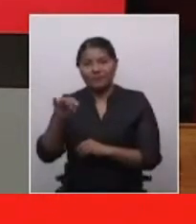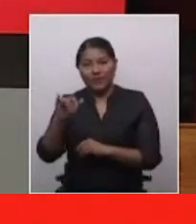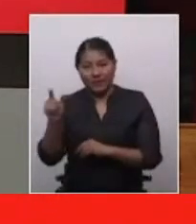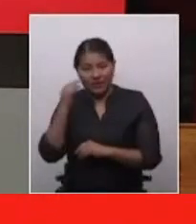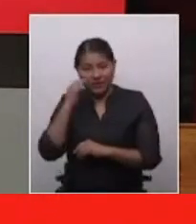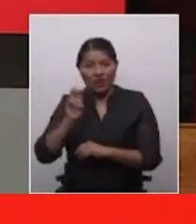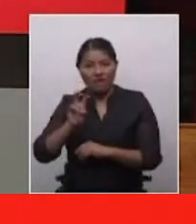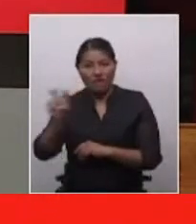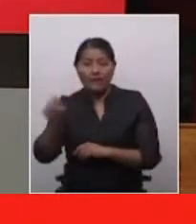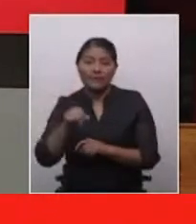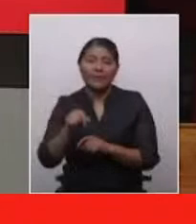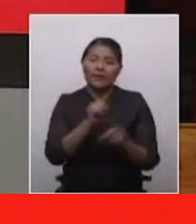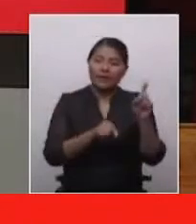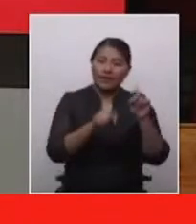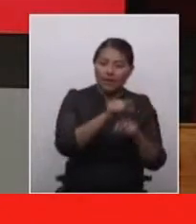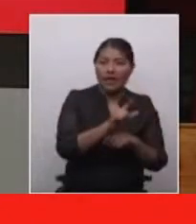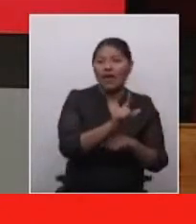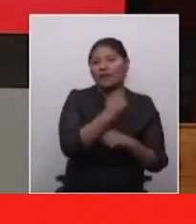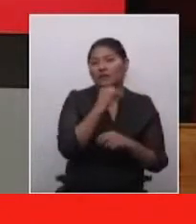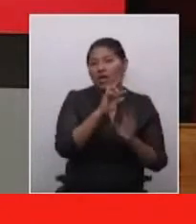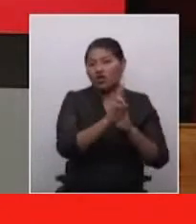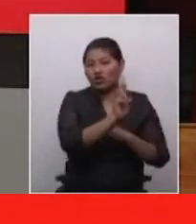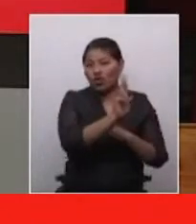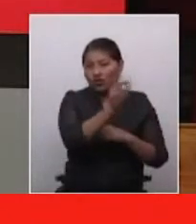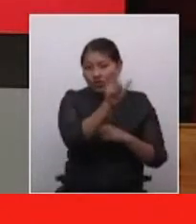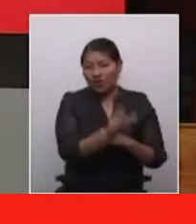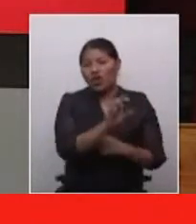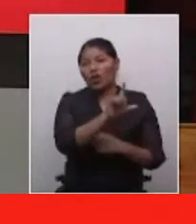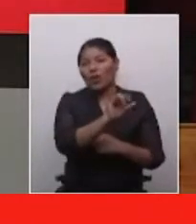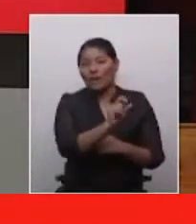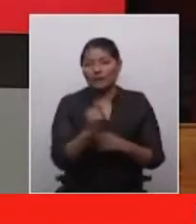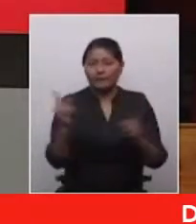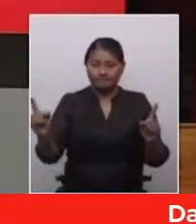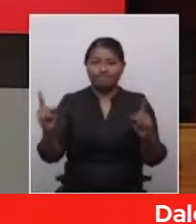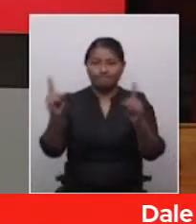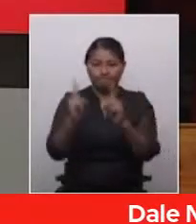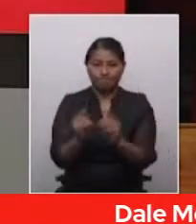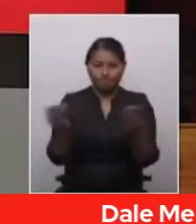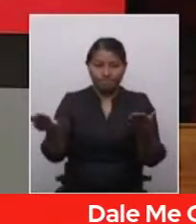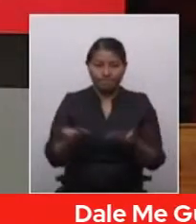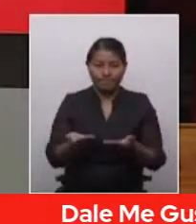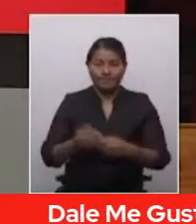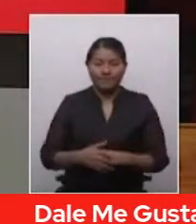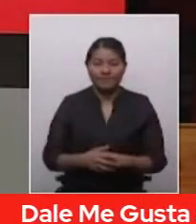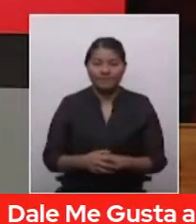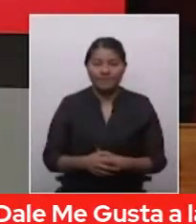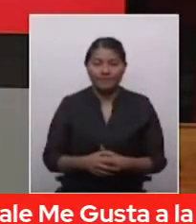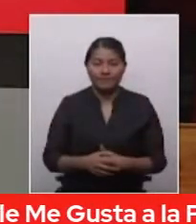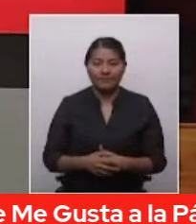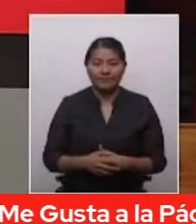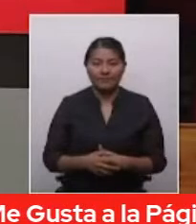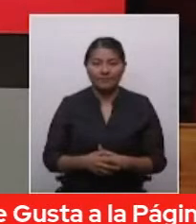Avanza País y Rafael López Aliaga de Renovación Popular. Adelante, señores, por favor.